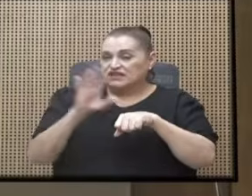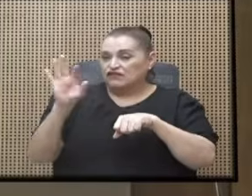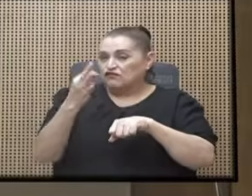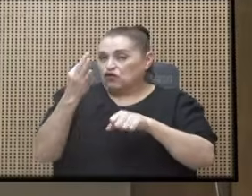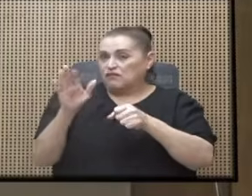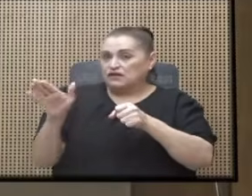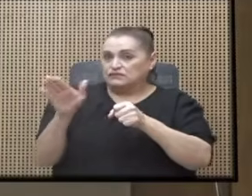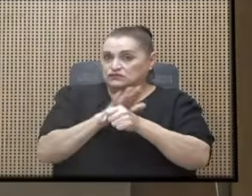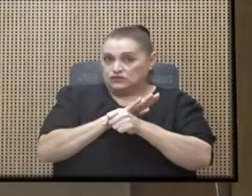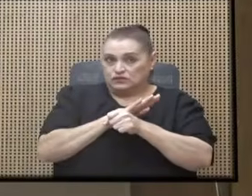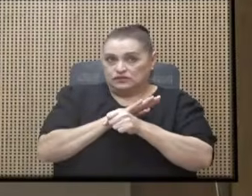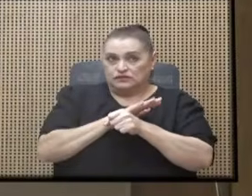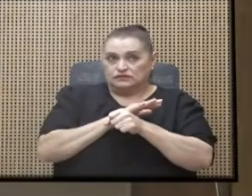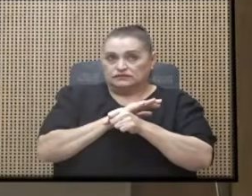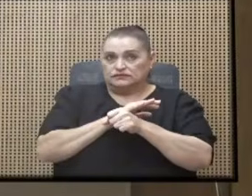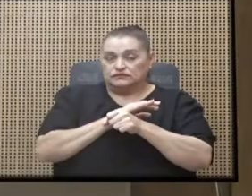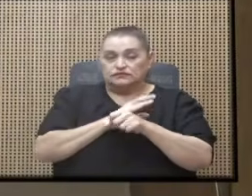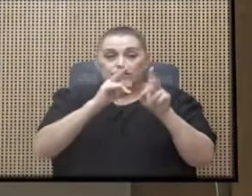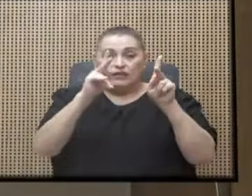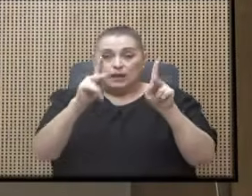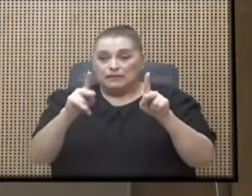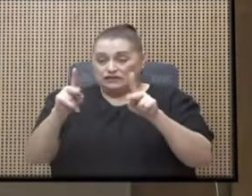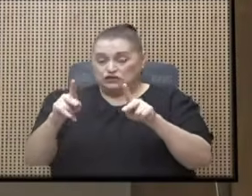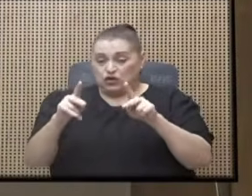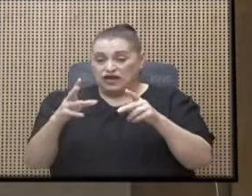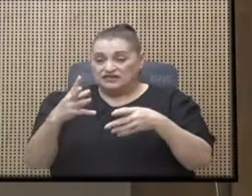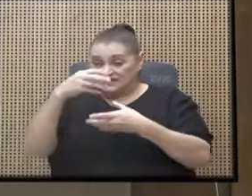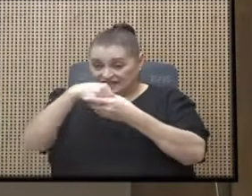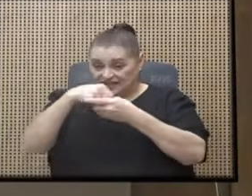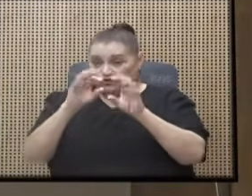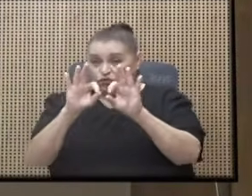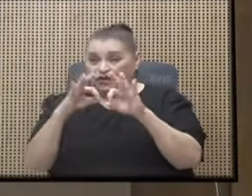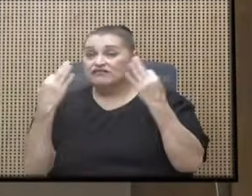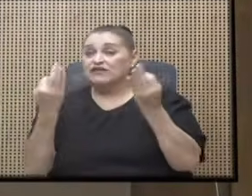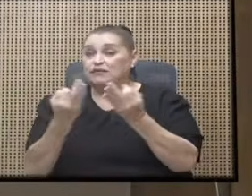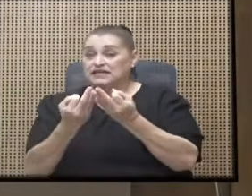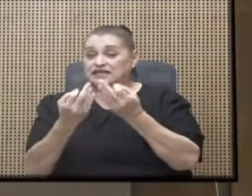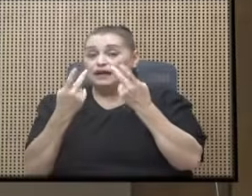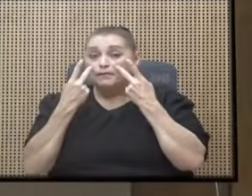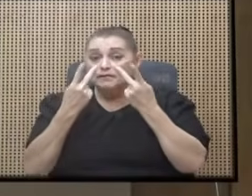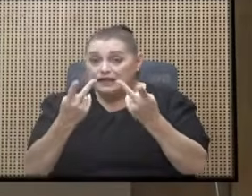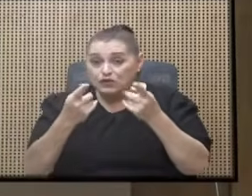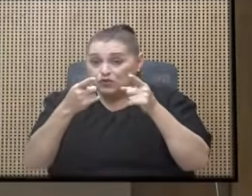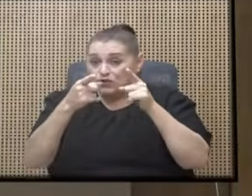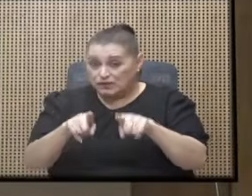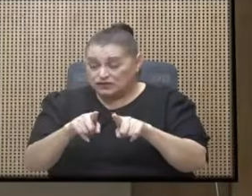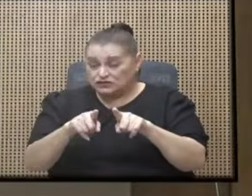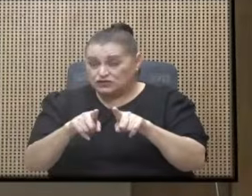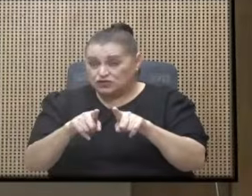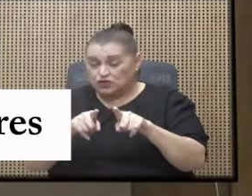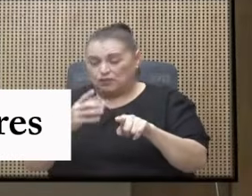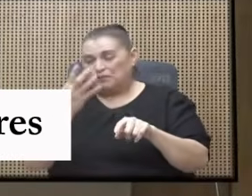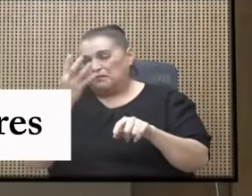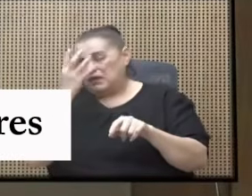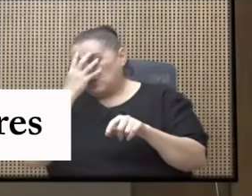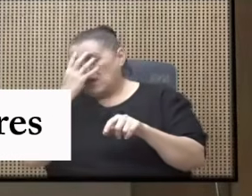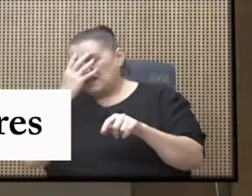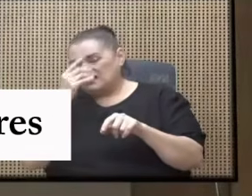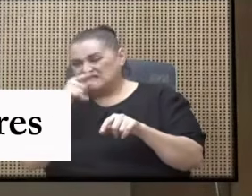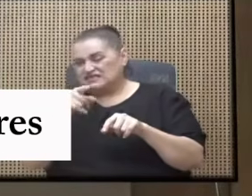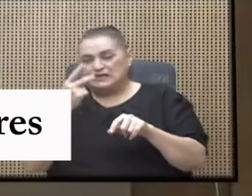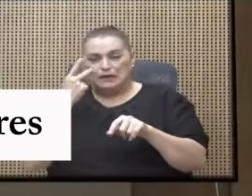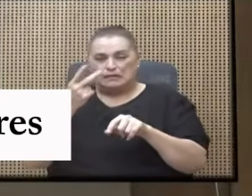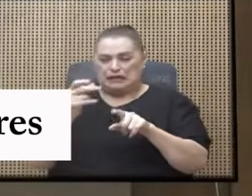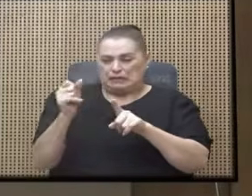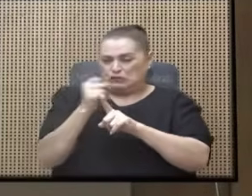que personas del núcleo familiar que presenciaron estos actos vergonzosos, oprobiosos de